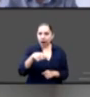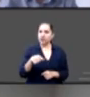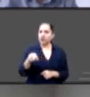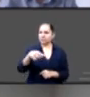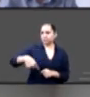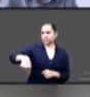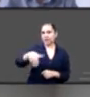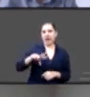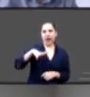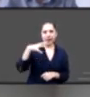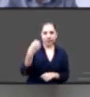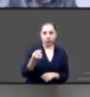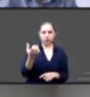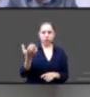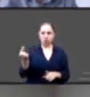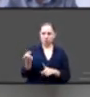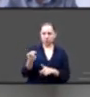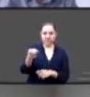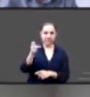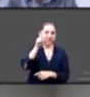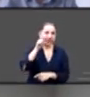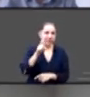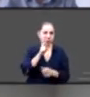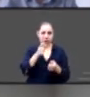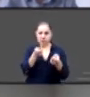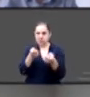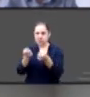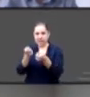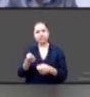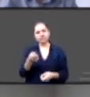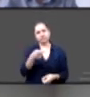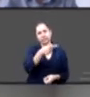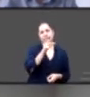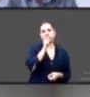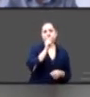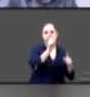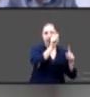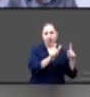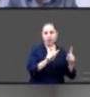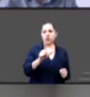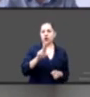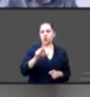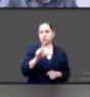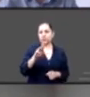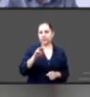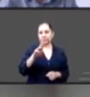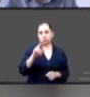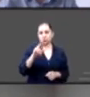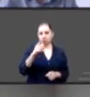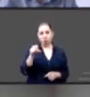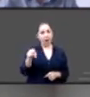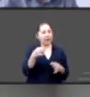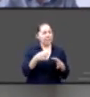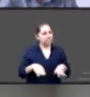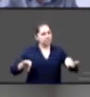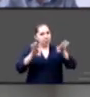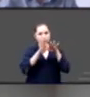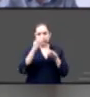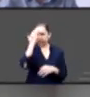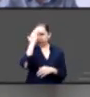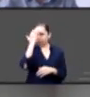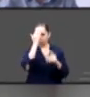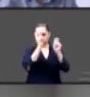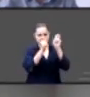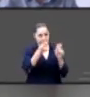más conocido también como la terminología de Luxemburgo o las directrices de Luxemburgo. Y aquí vamos a empezar entonces a hablar de lo que